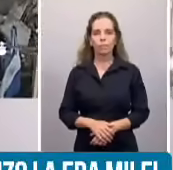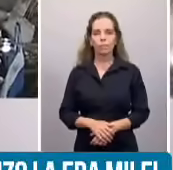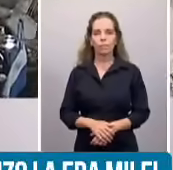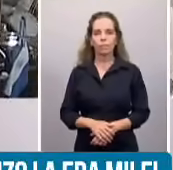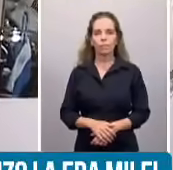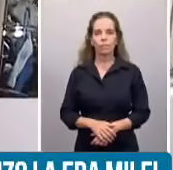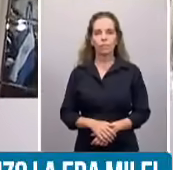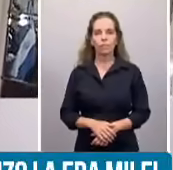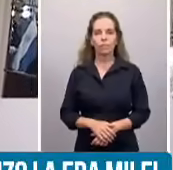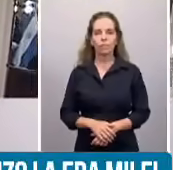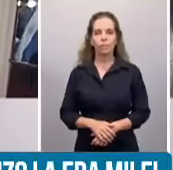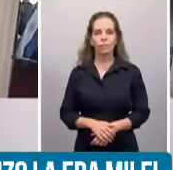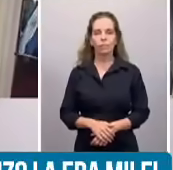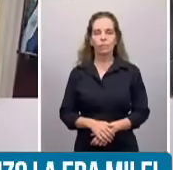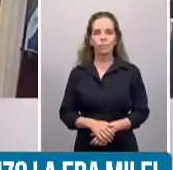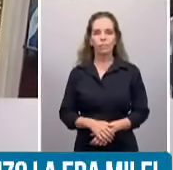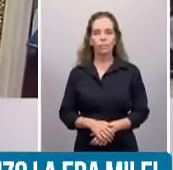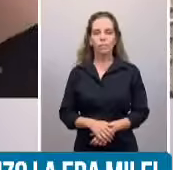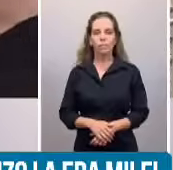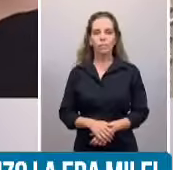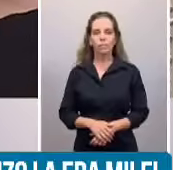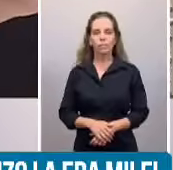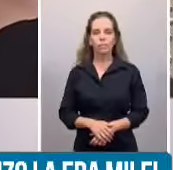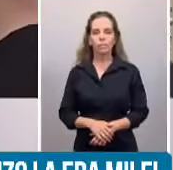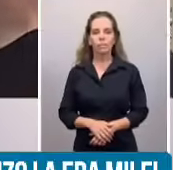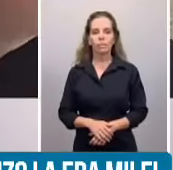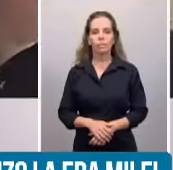Así se escucha. Sí.